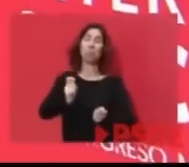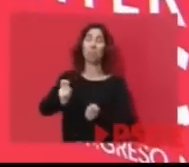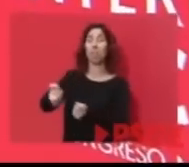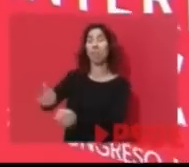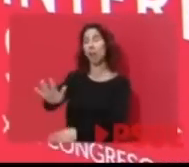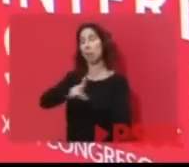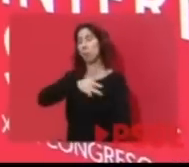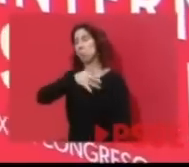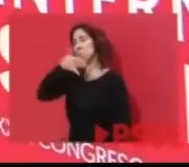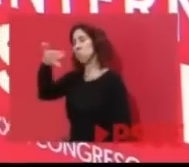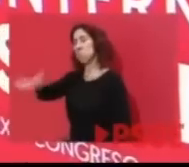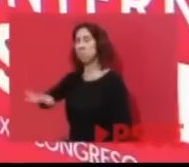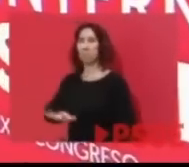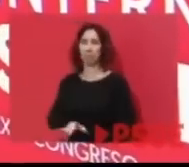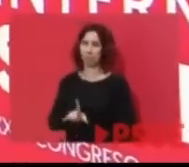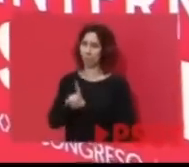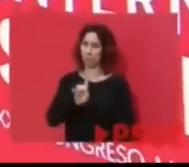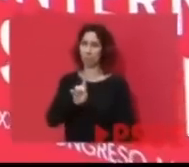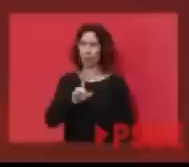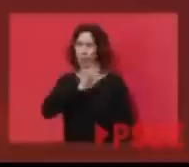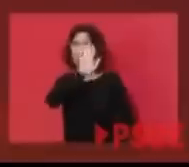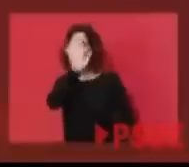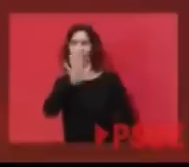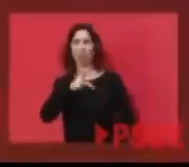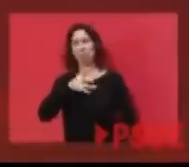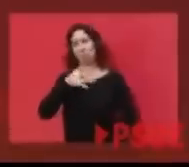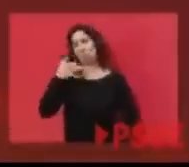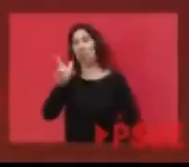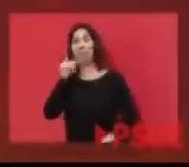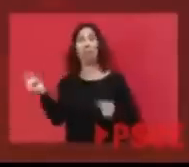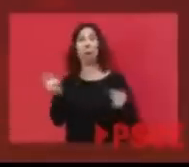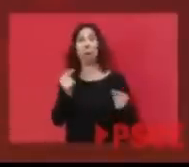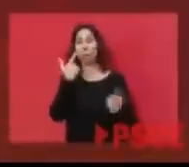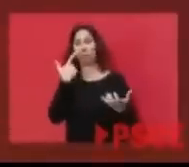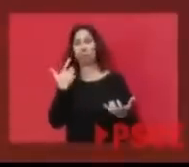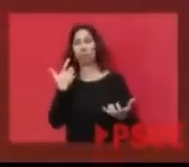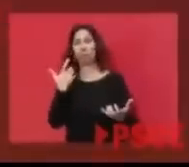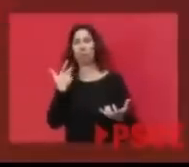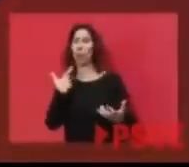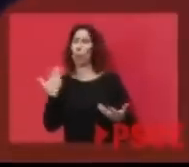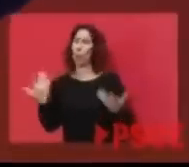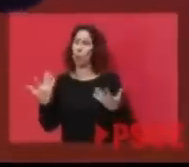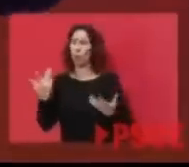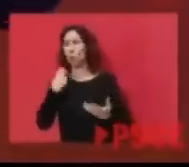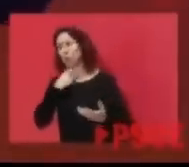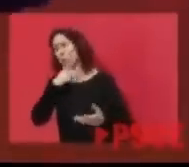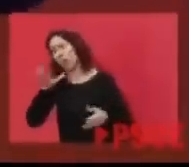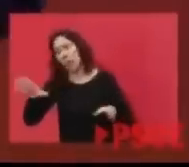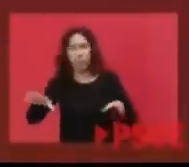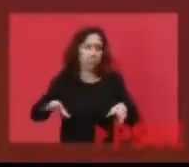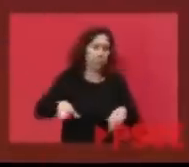que llegó a la Fundación tras la moción de censura que aupó a la presidencia Pedro Sánchez gracias al apoyo de los separatistas proletarras y